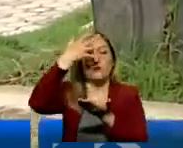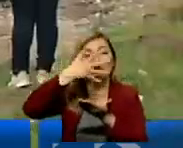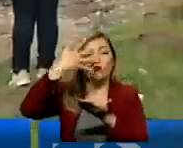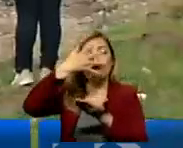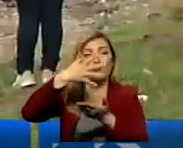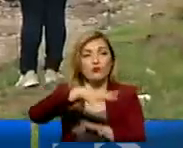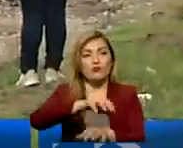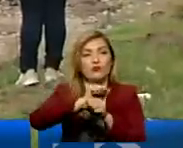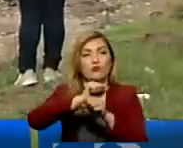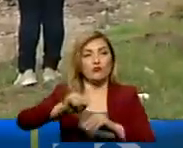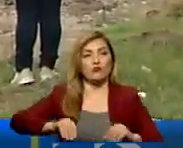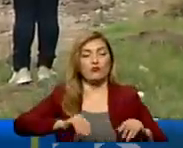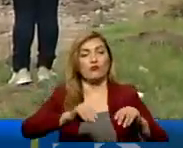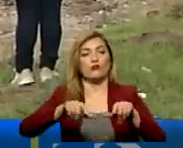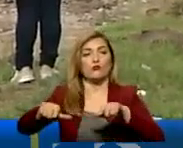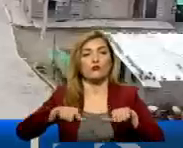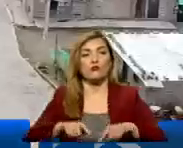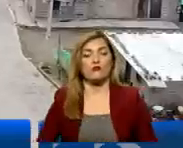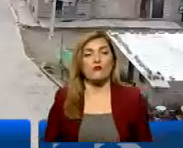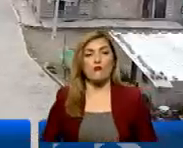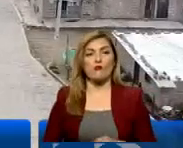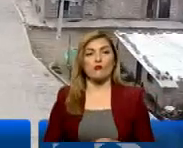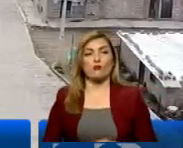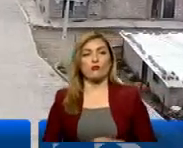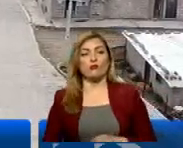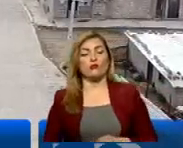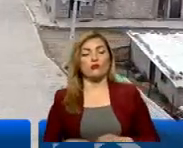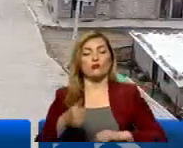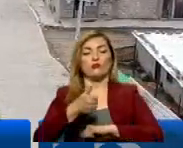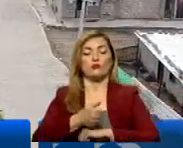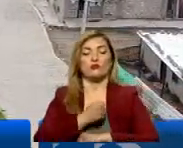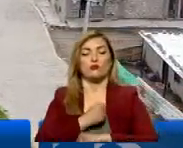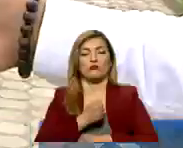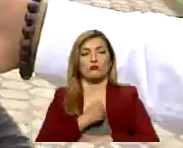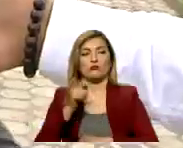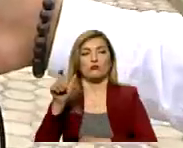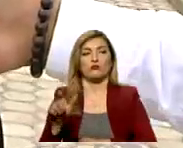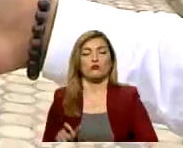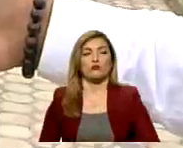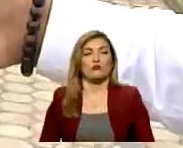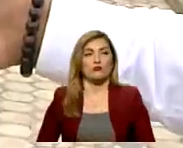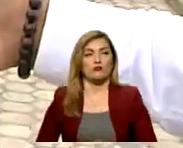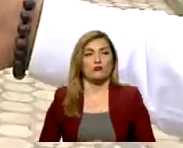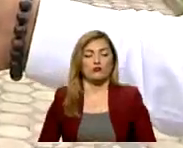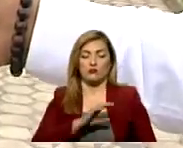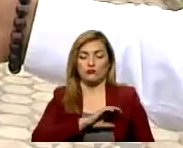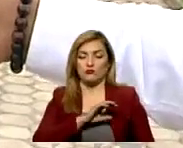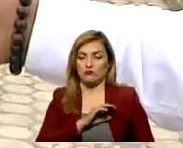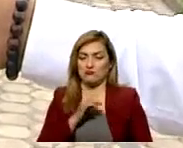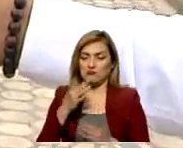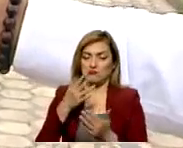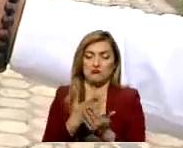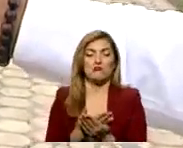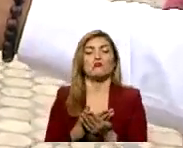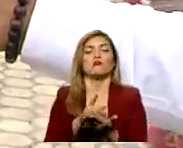a apoderarse de estas tierras por autorización del propietario. Vamos a acercarnos al municipio, al